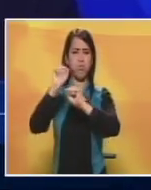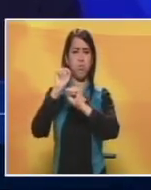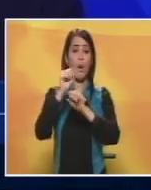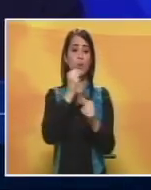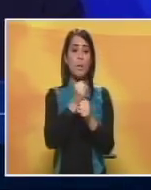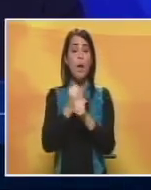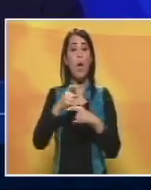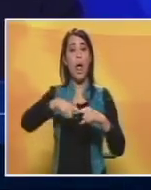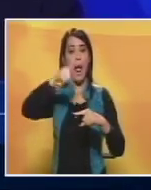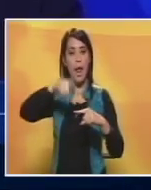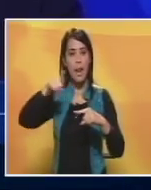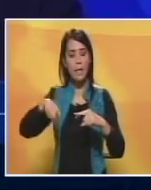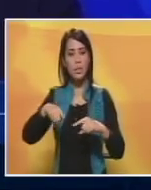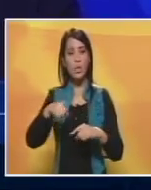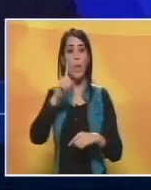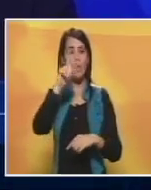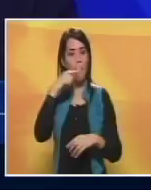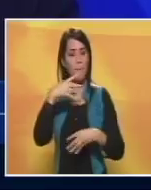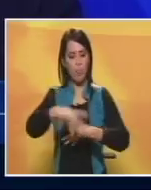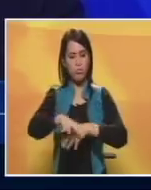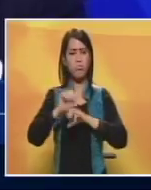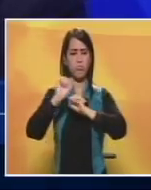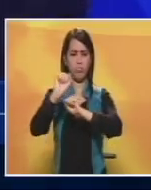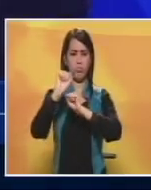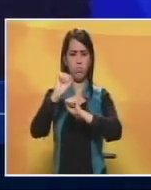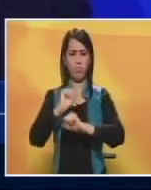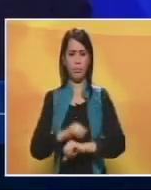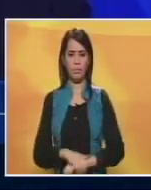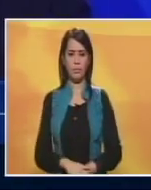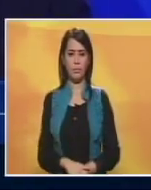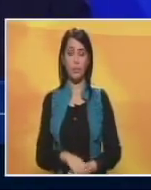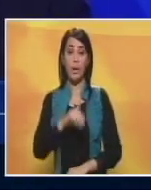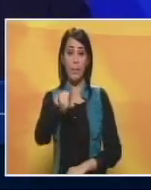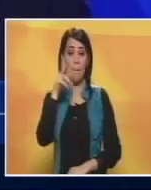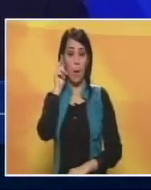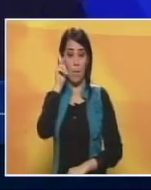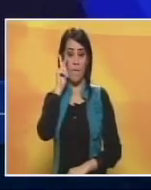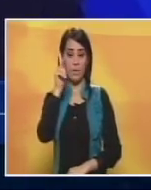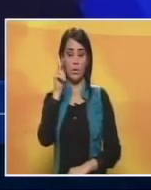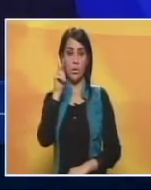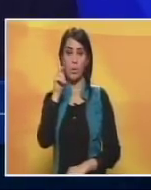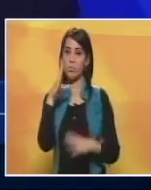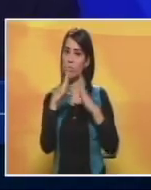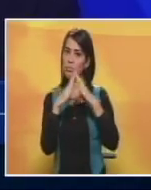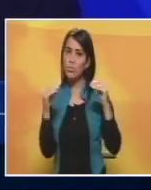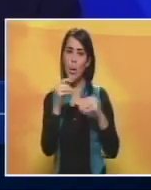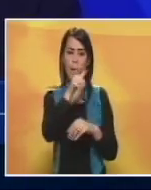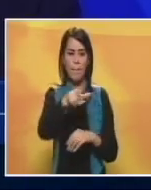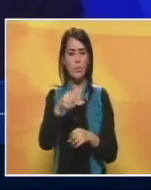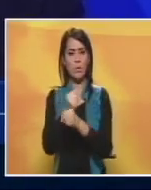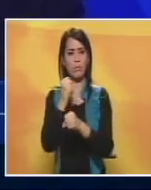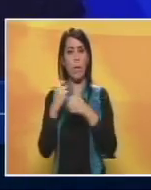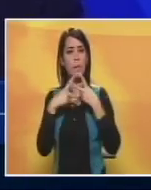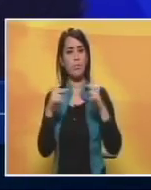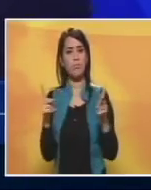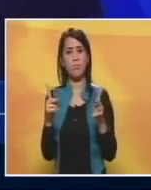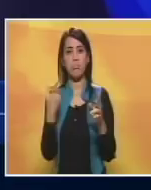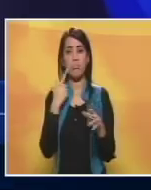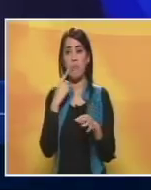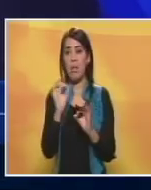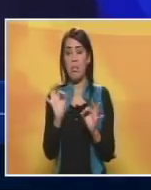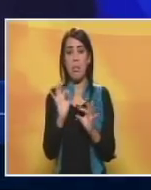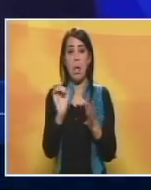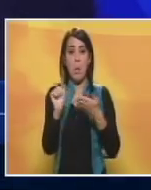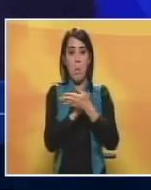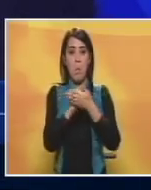trabajadores eléctricos del sector eléctrico están protestando, los profesores están protestando, todos los empleados públicos desamparados porque le quitas